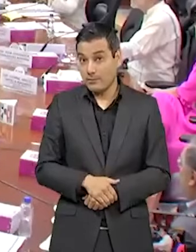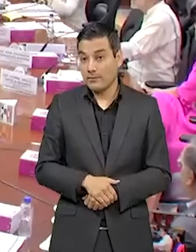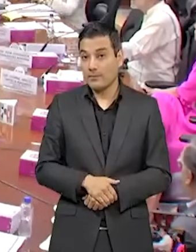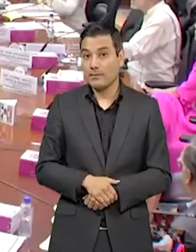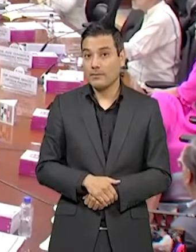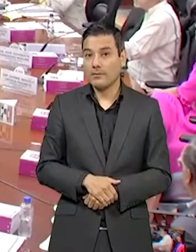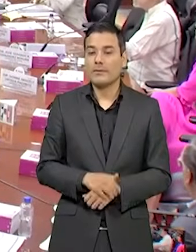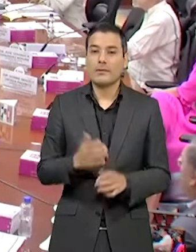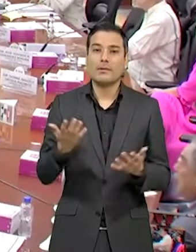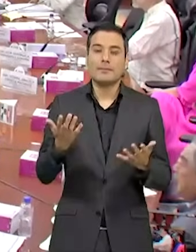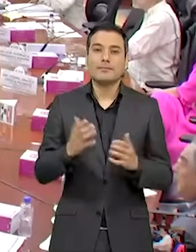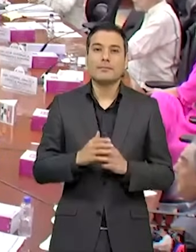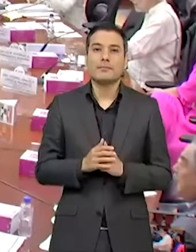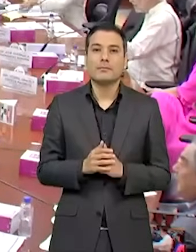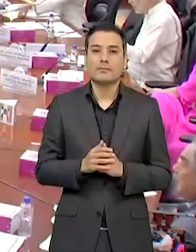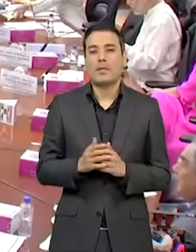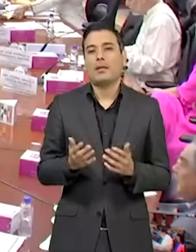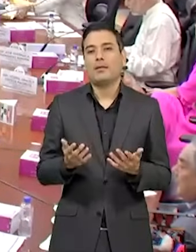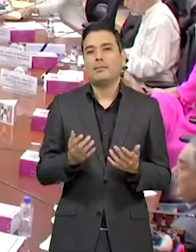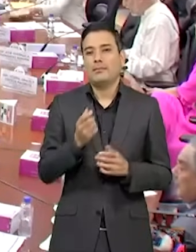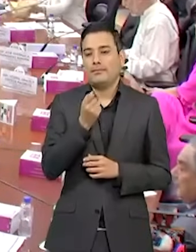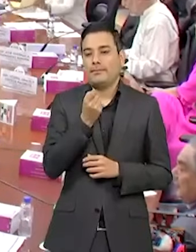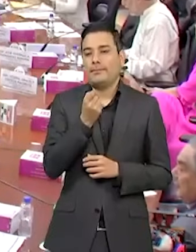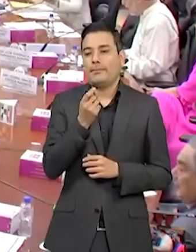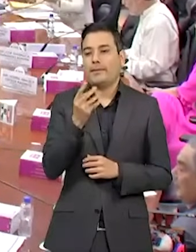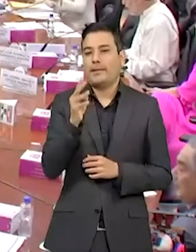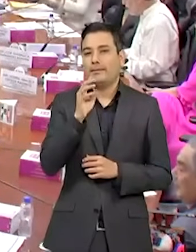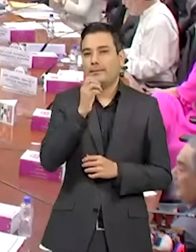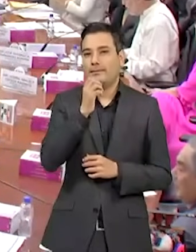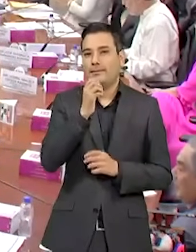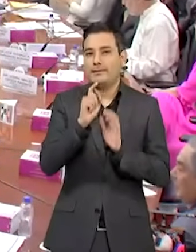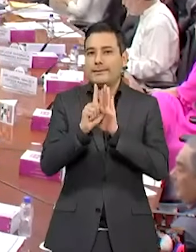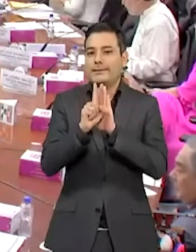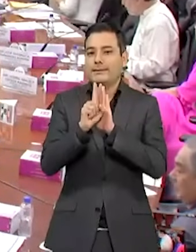Entonces hay que me regresen mis segunditos.